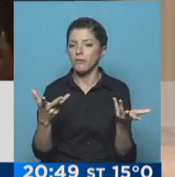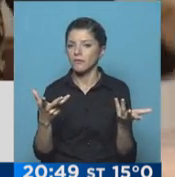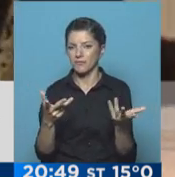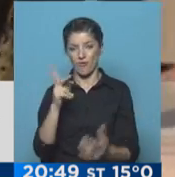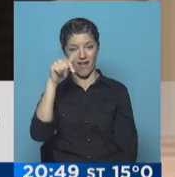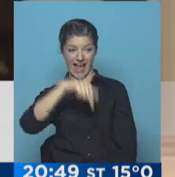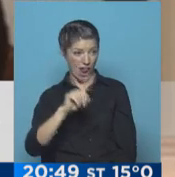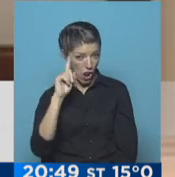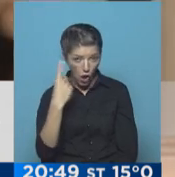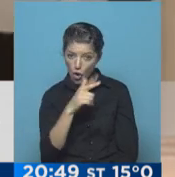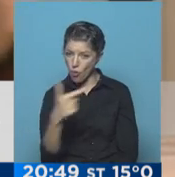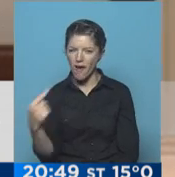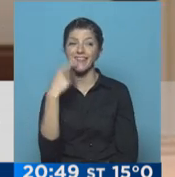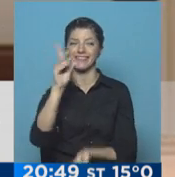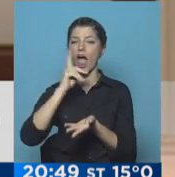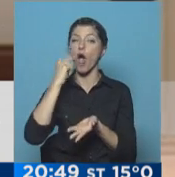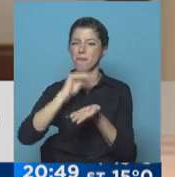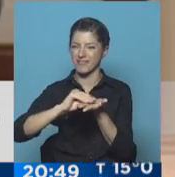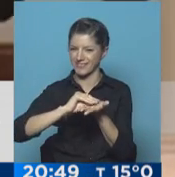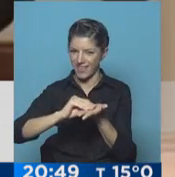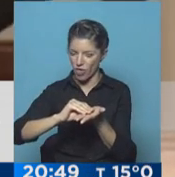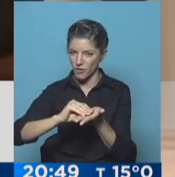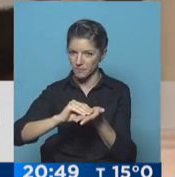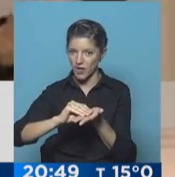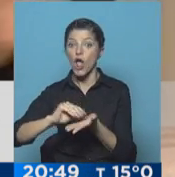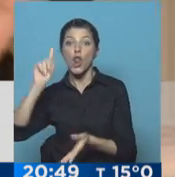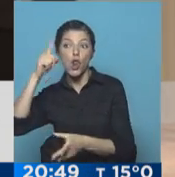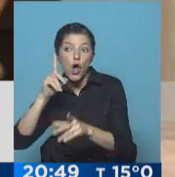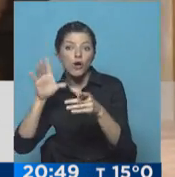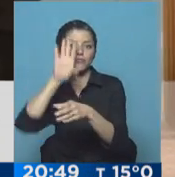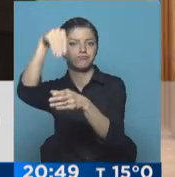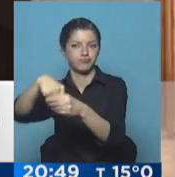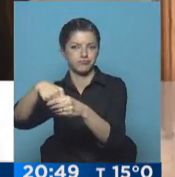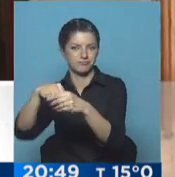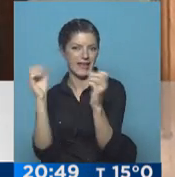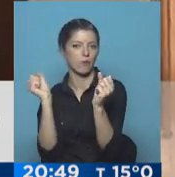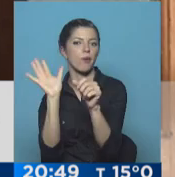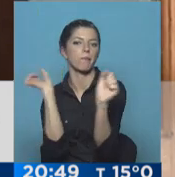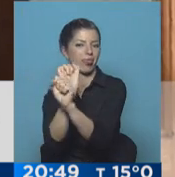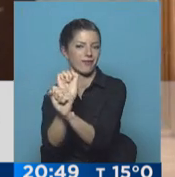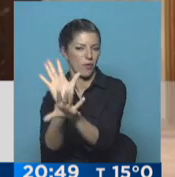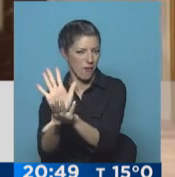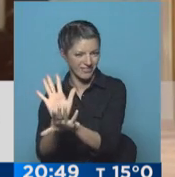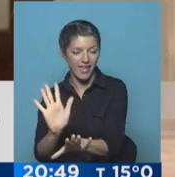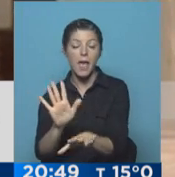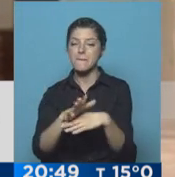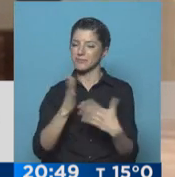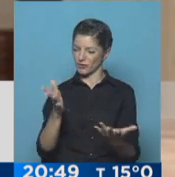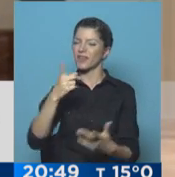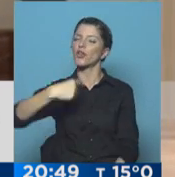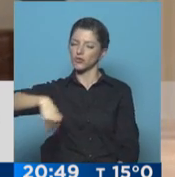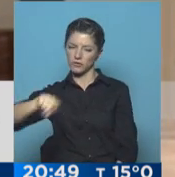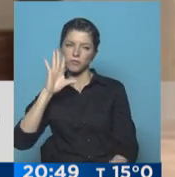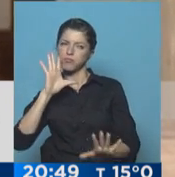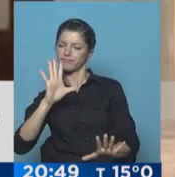ningún loco, no, los locos están encerrados realmente. Entonces estemos muy atentos de todas